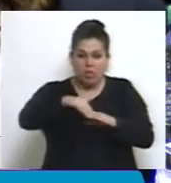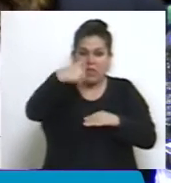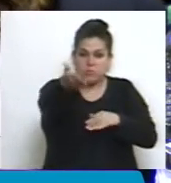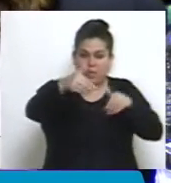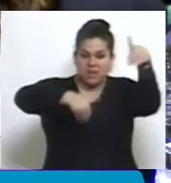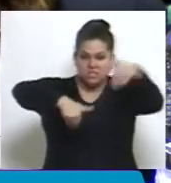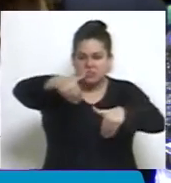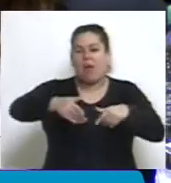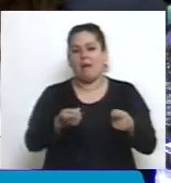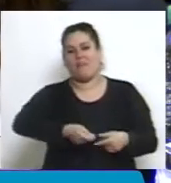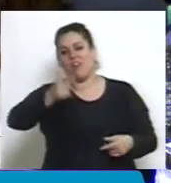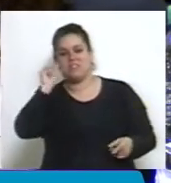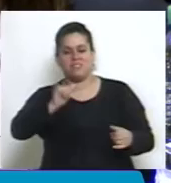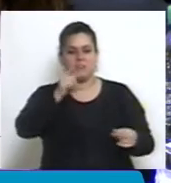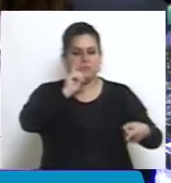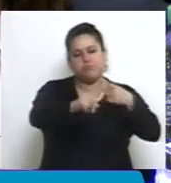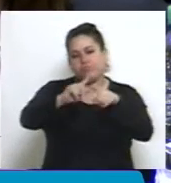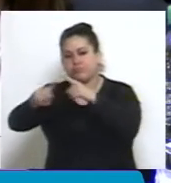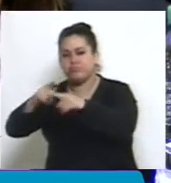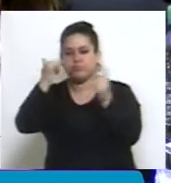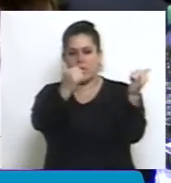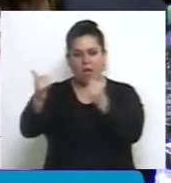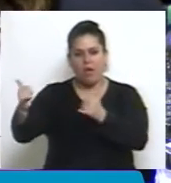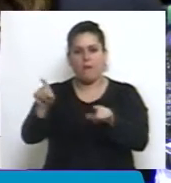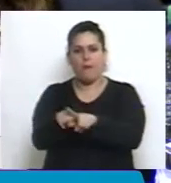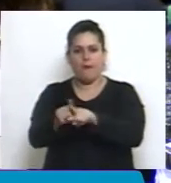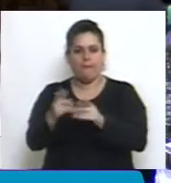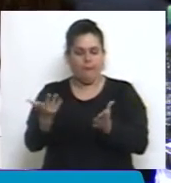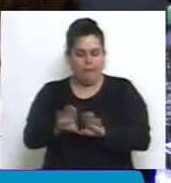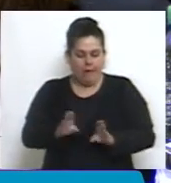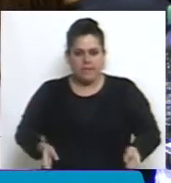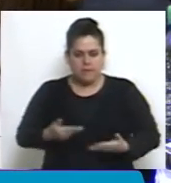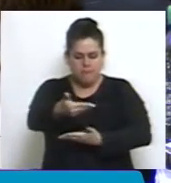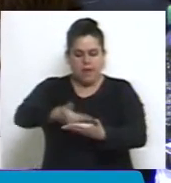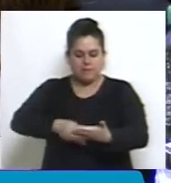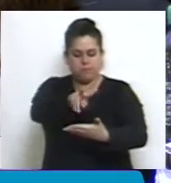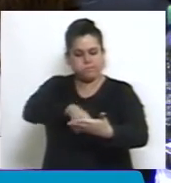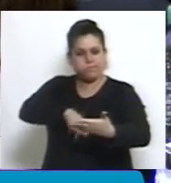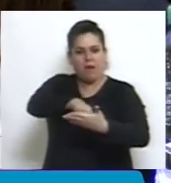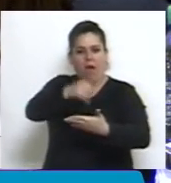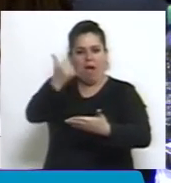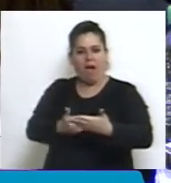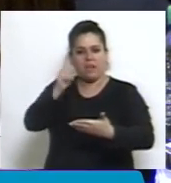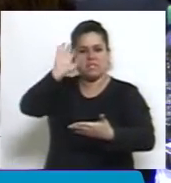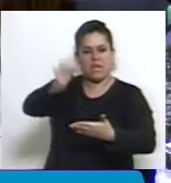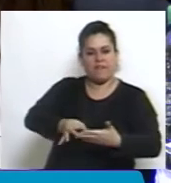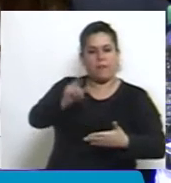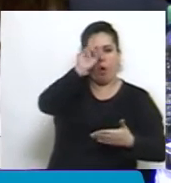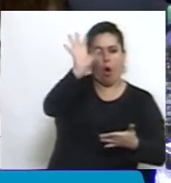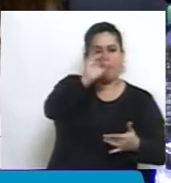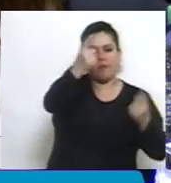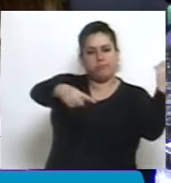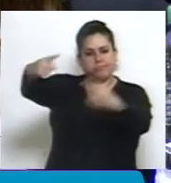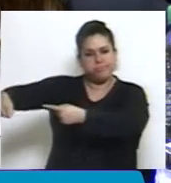teniendo sobre nuestras mesas la expresión de la voluntad popular.